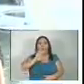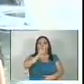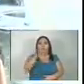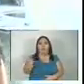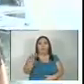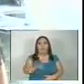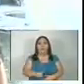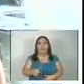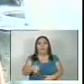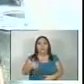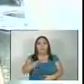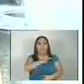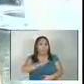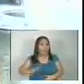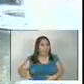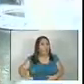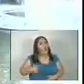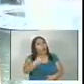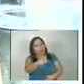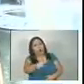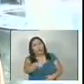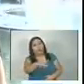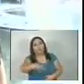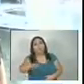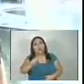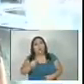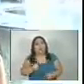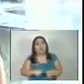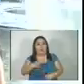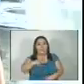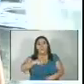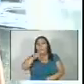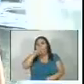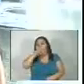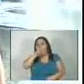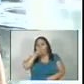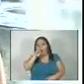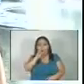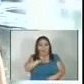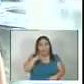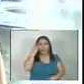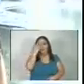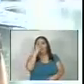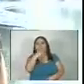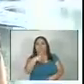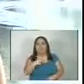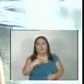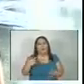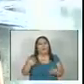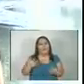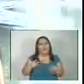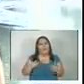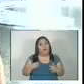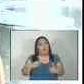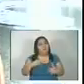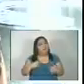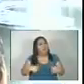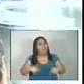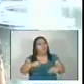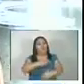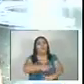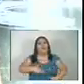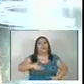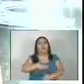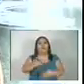Sí había venido otras veces a El Salvador, pero nunca había venido aquí. Como dice mi papá, está muy lindo y muy cambiado y esperamos seguir disfrutando como con la